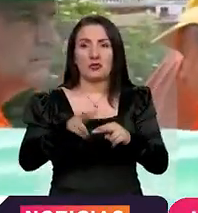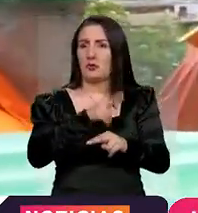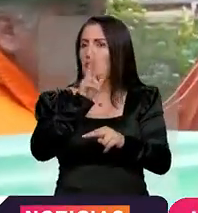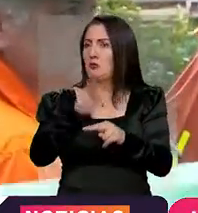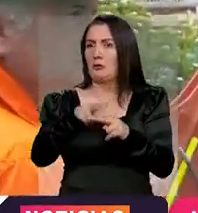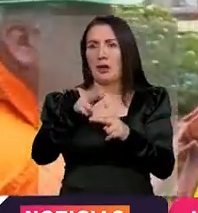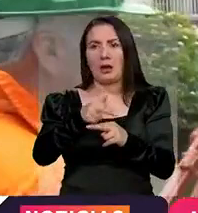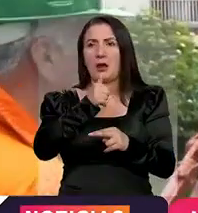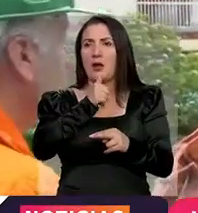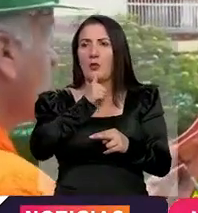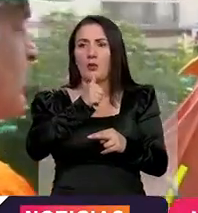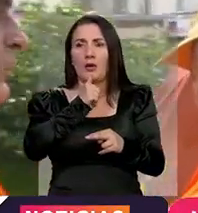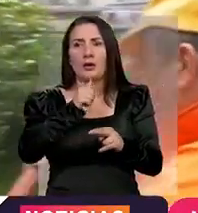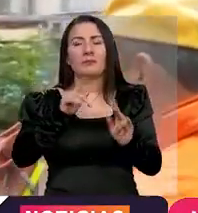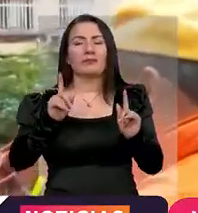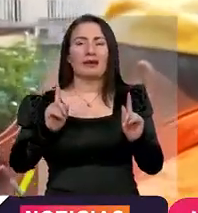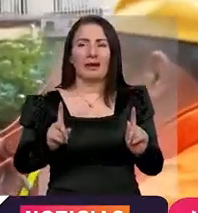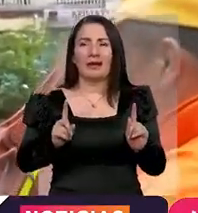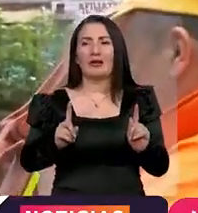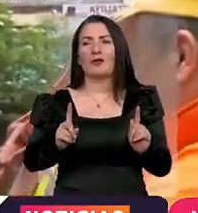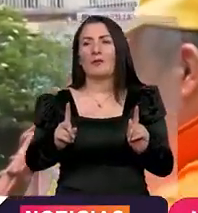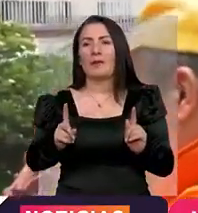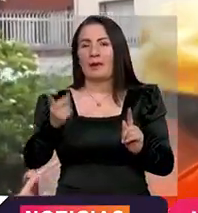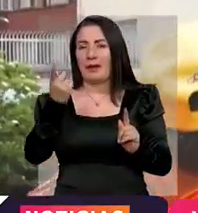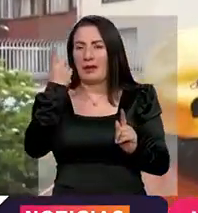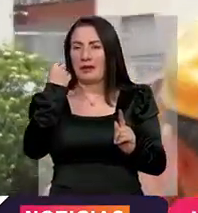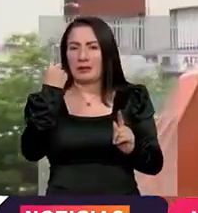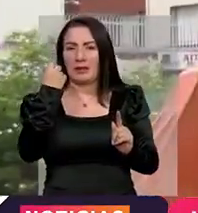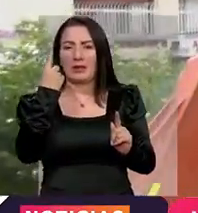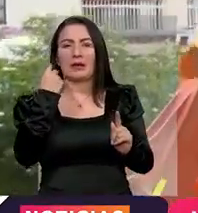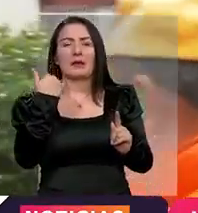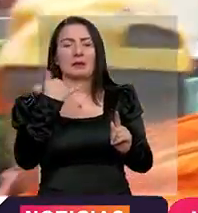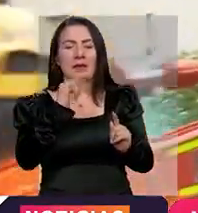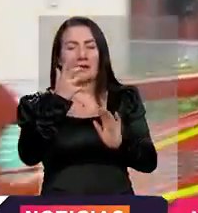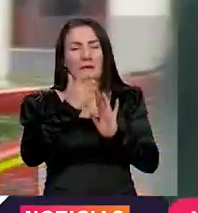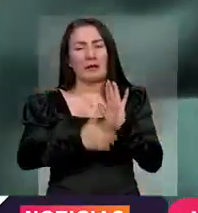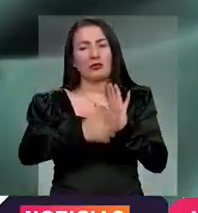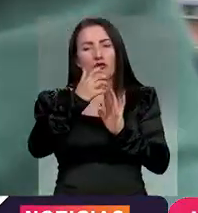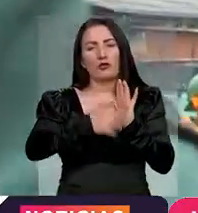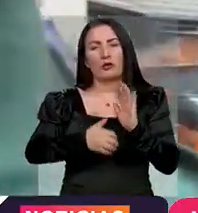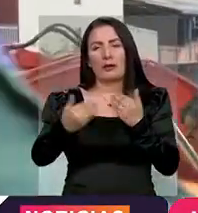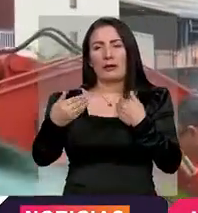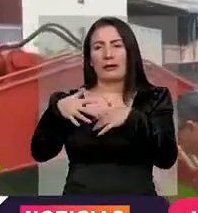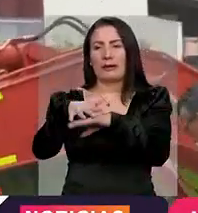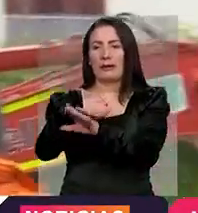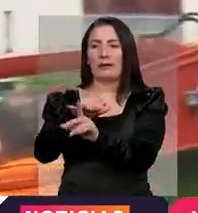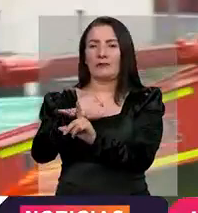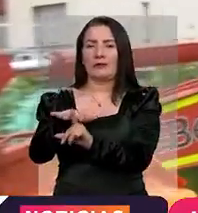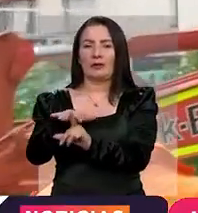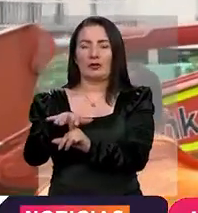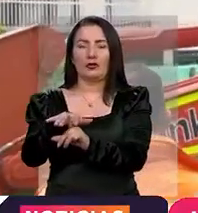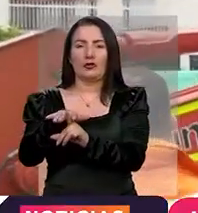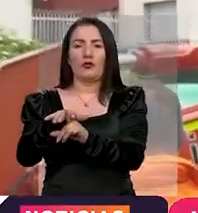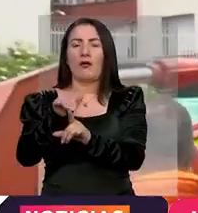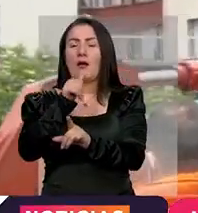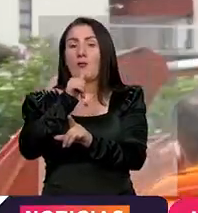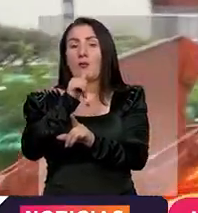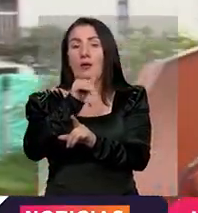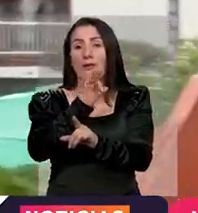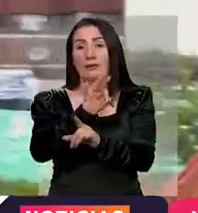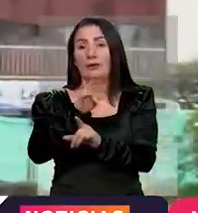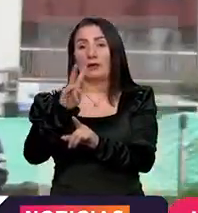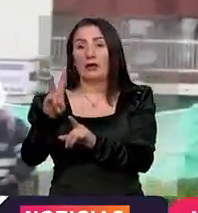normalidad. No obstante, pues el día de ayer hicimos el diagnóstico de una red que resultó afectada de